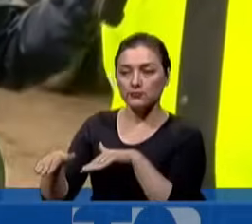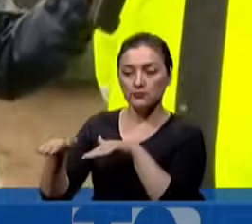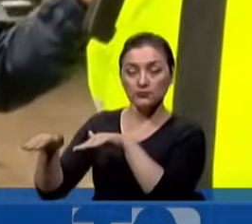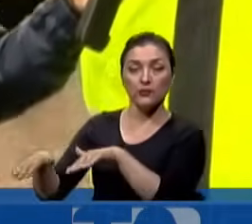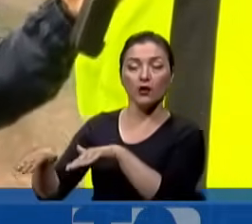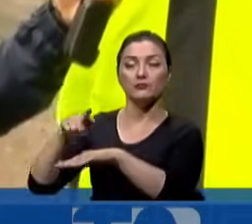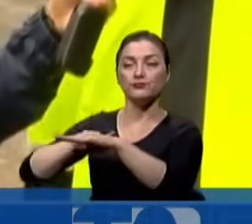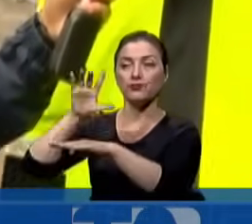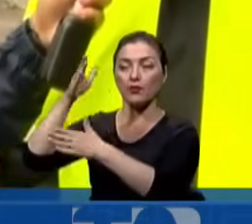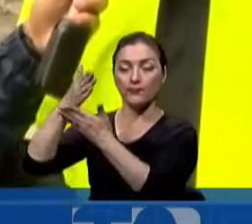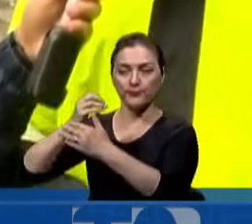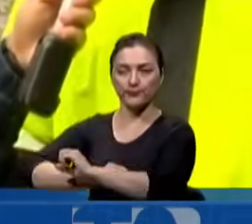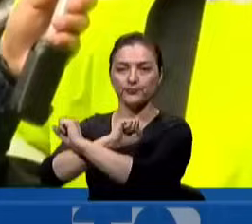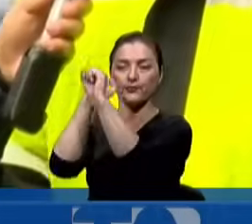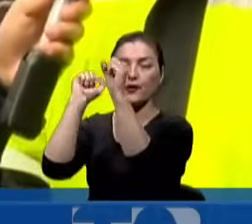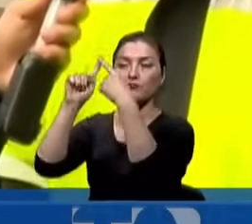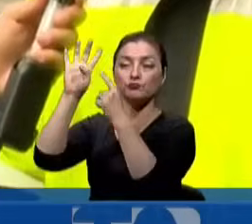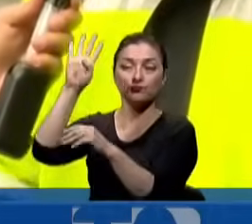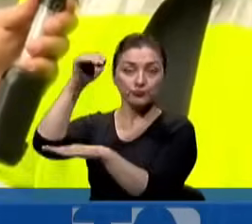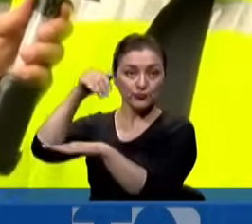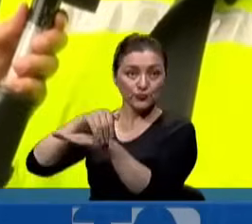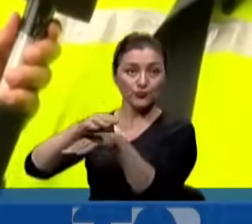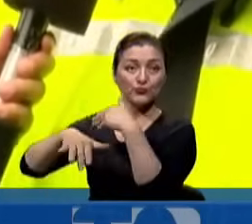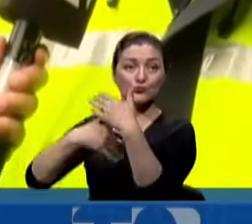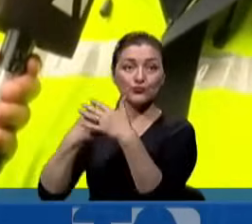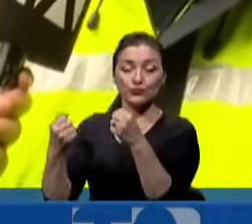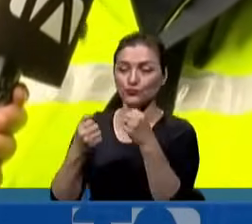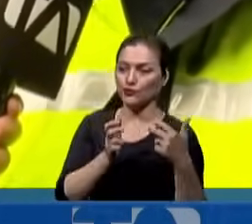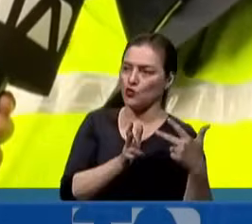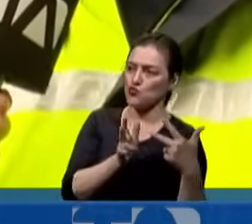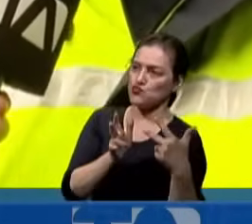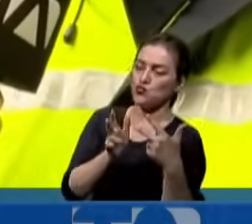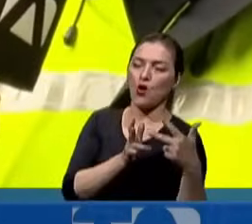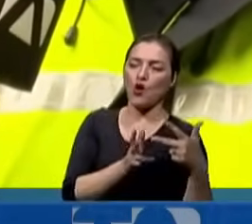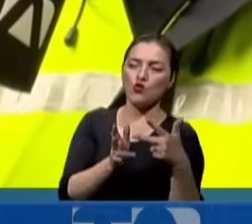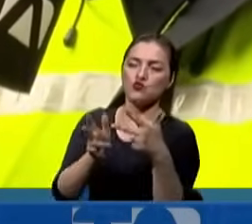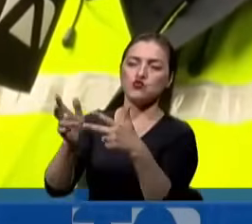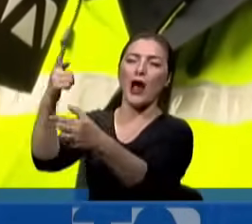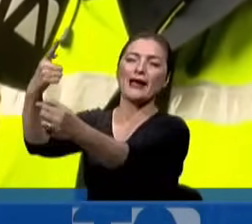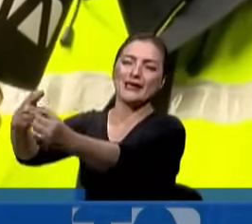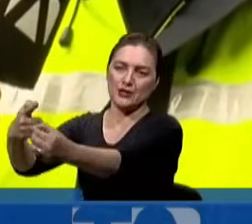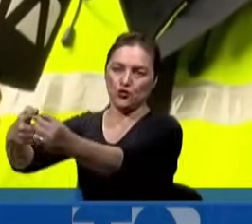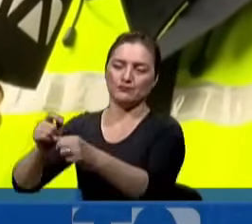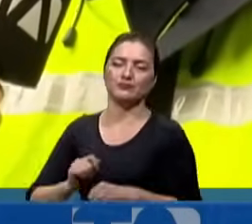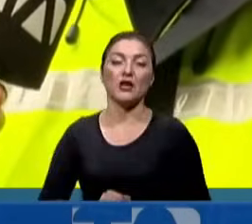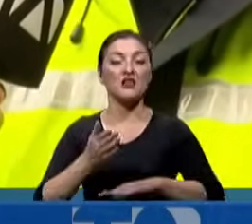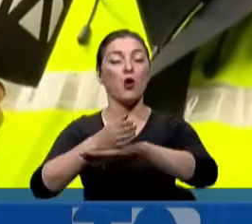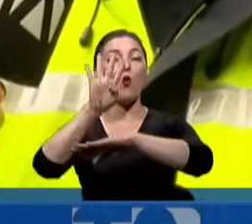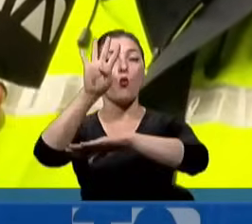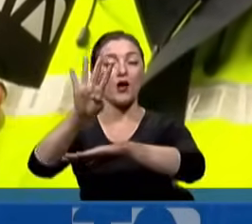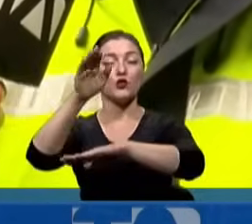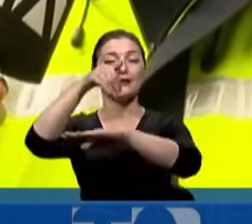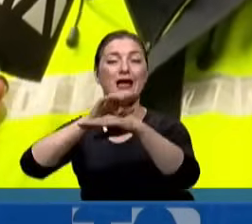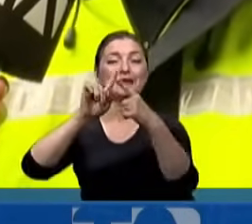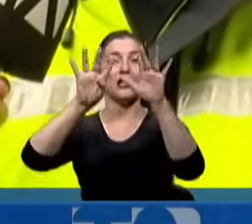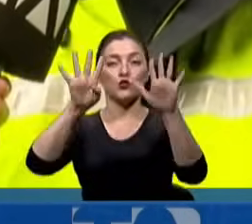desde las 5:30 de la mañana hasta las 16 horas todo tráfico puede subir hacia Quito y desde las 16 horas hasta las 21 solo